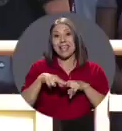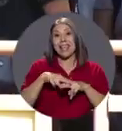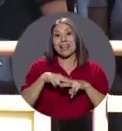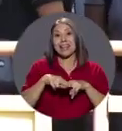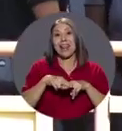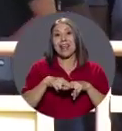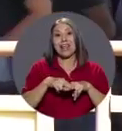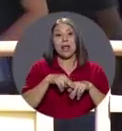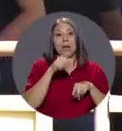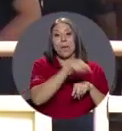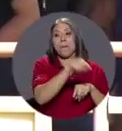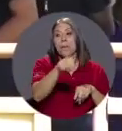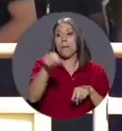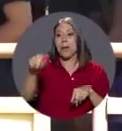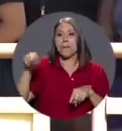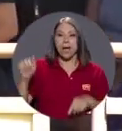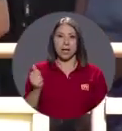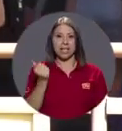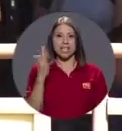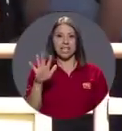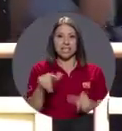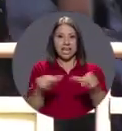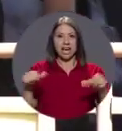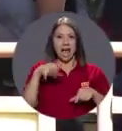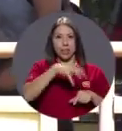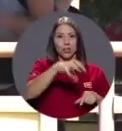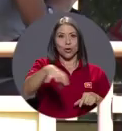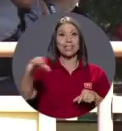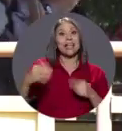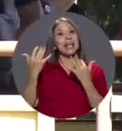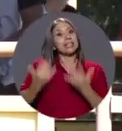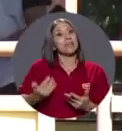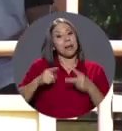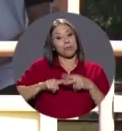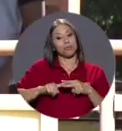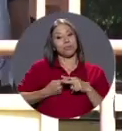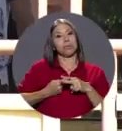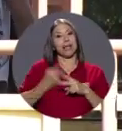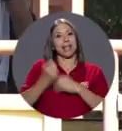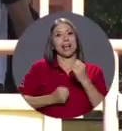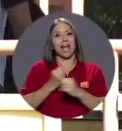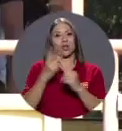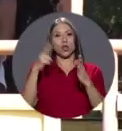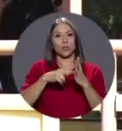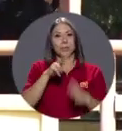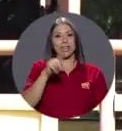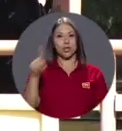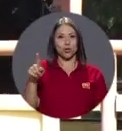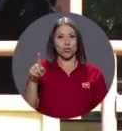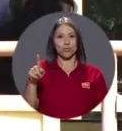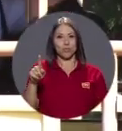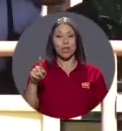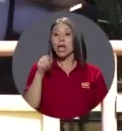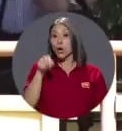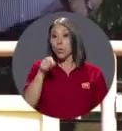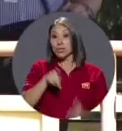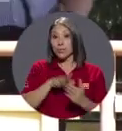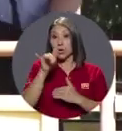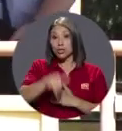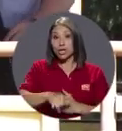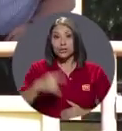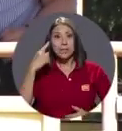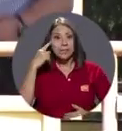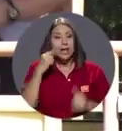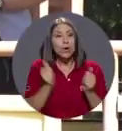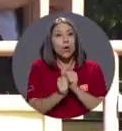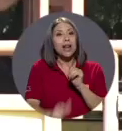pasa por 15 cantones. Esperamos dar orden de inicio en el 2021. Como el proyecto está